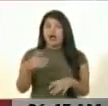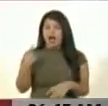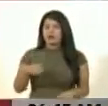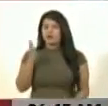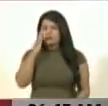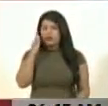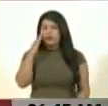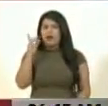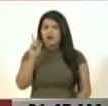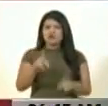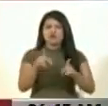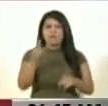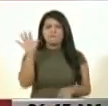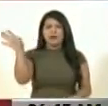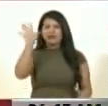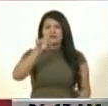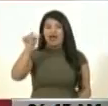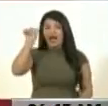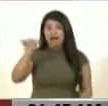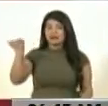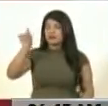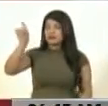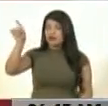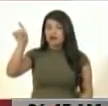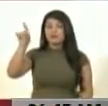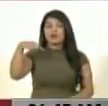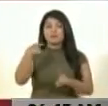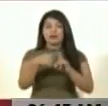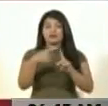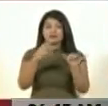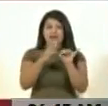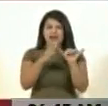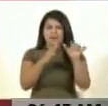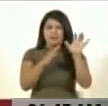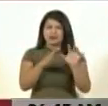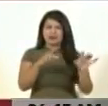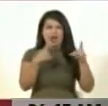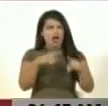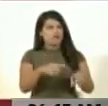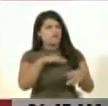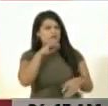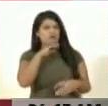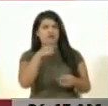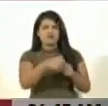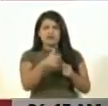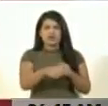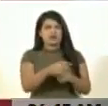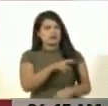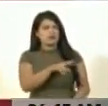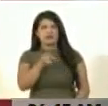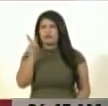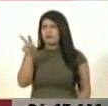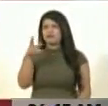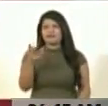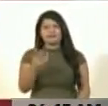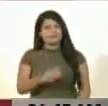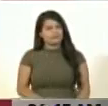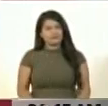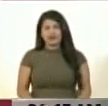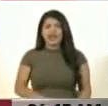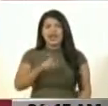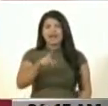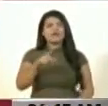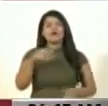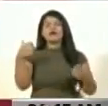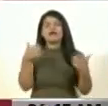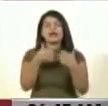conocimiento en países asiáticos y en países vecinos, pues indudablemente se demuestra que era una guerra contra nuestro